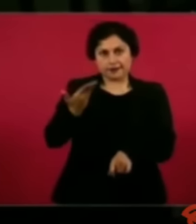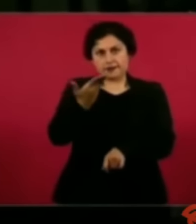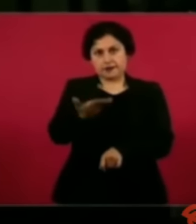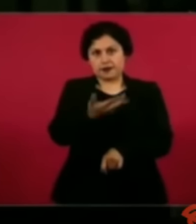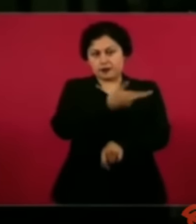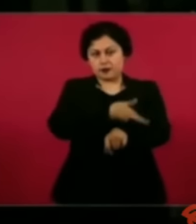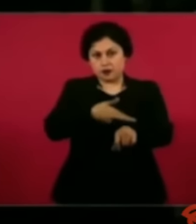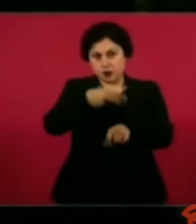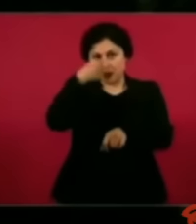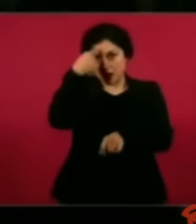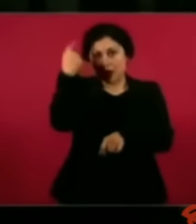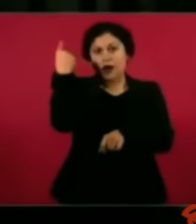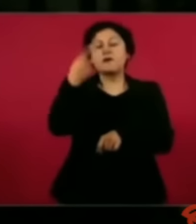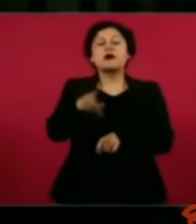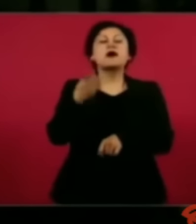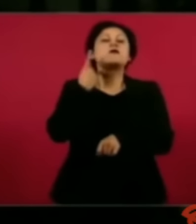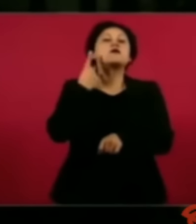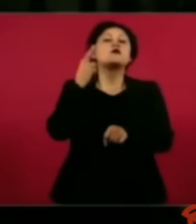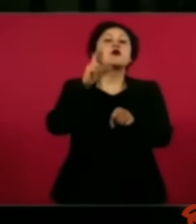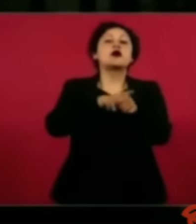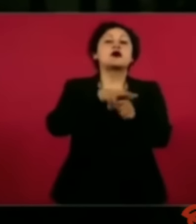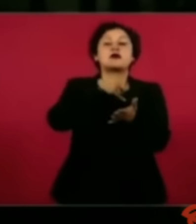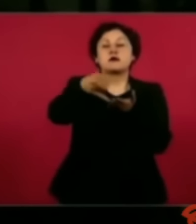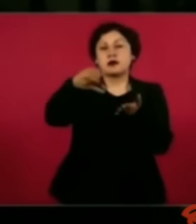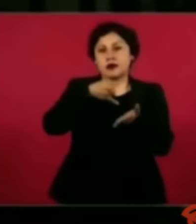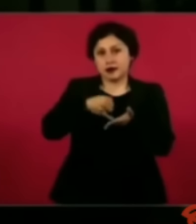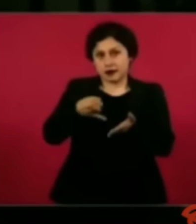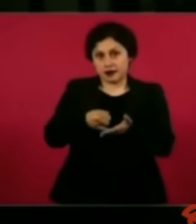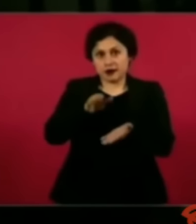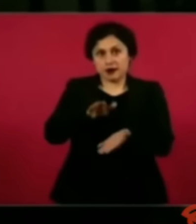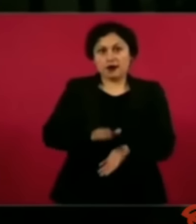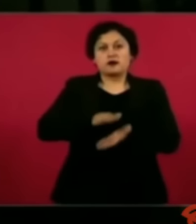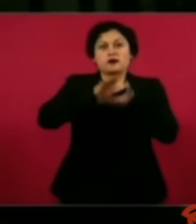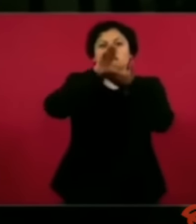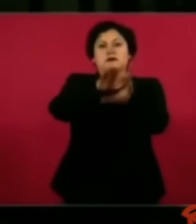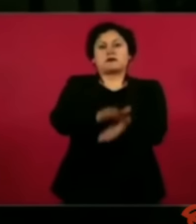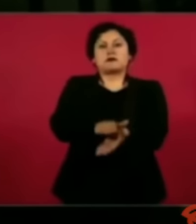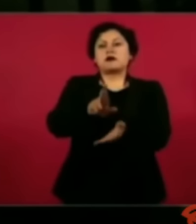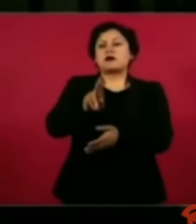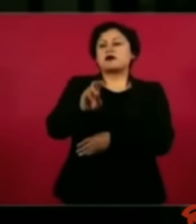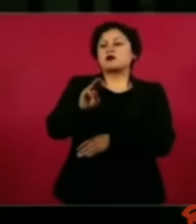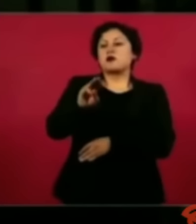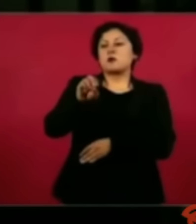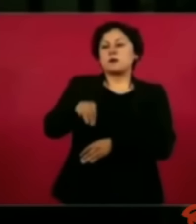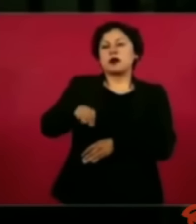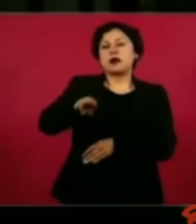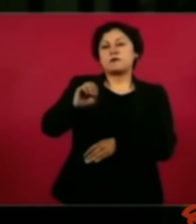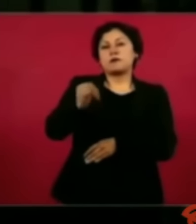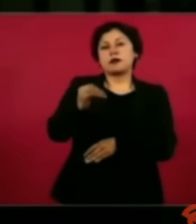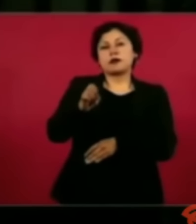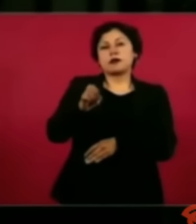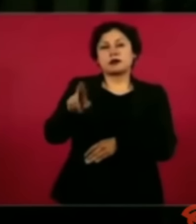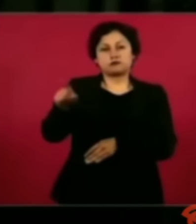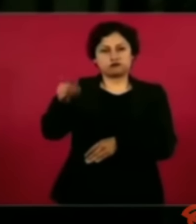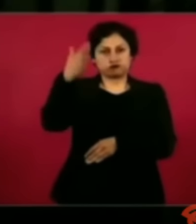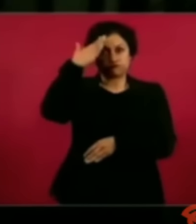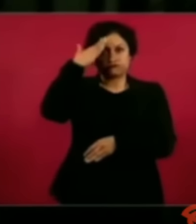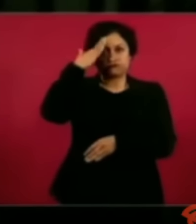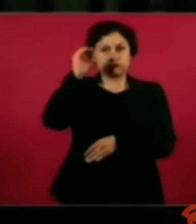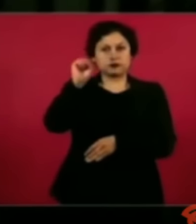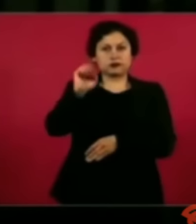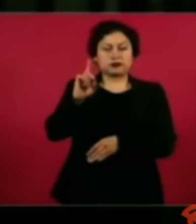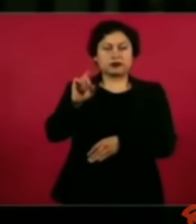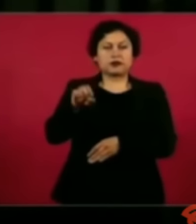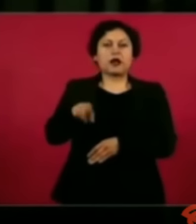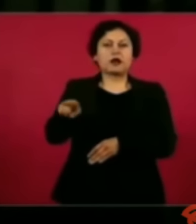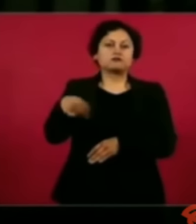Agraria. Ya todo estaría en manos de Román Meyer, titular de la SEDATU, para que se tome una decisión,